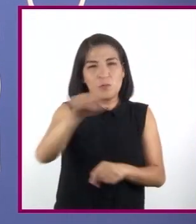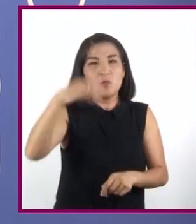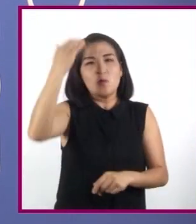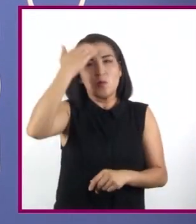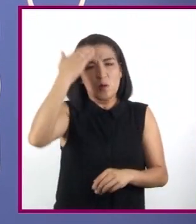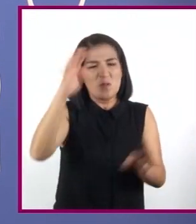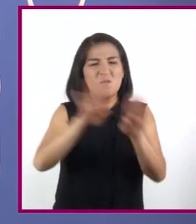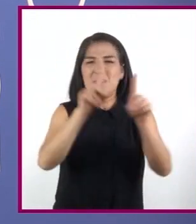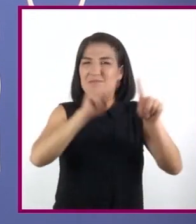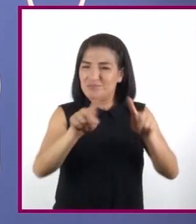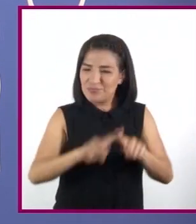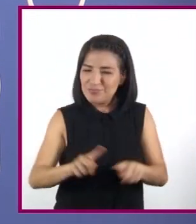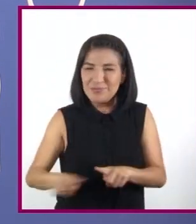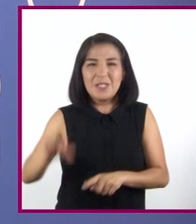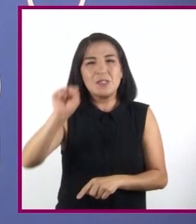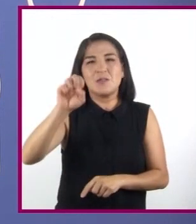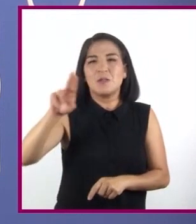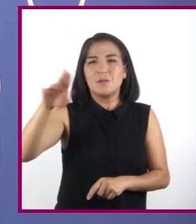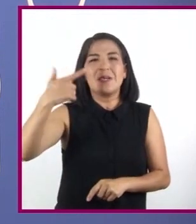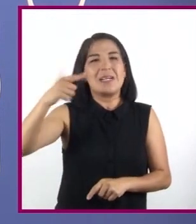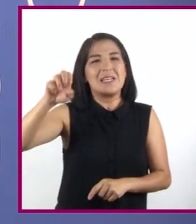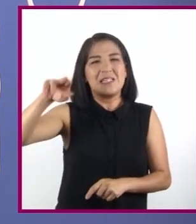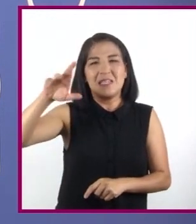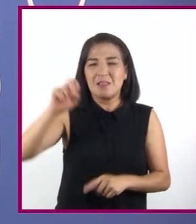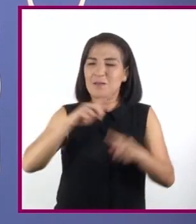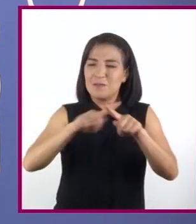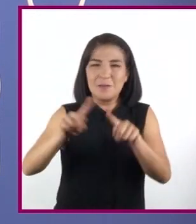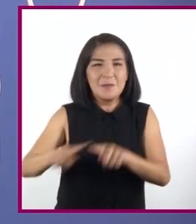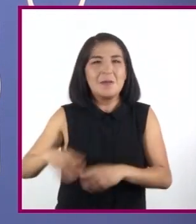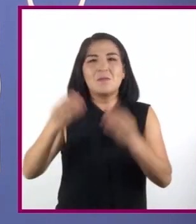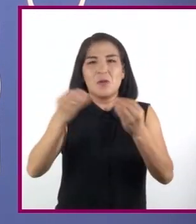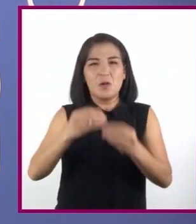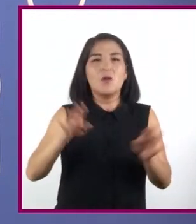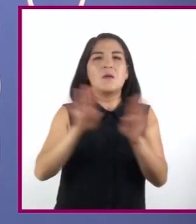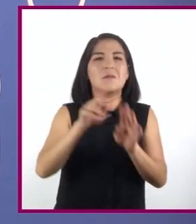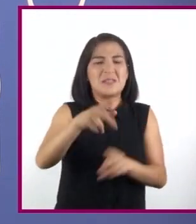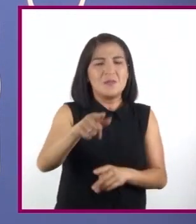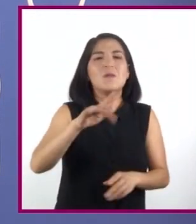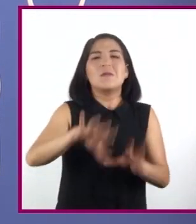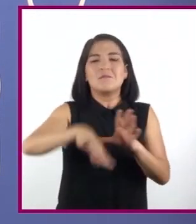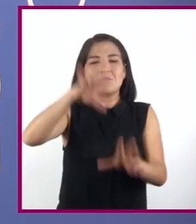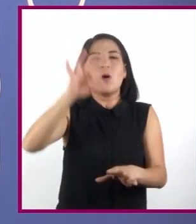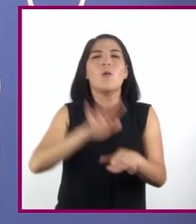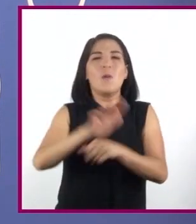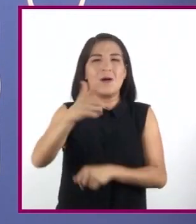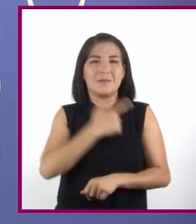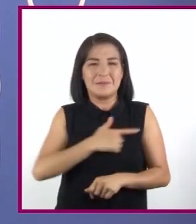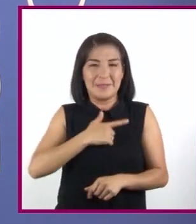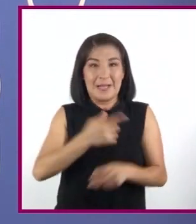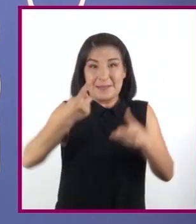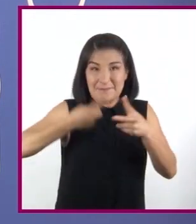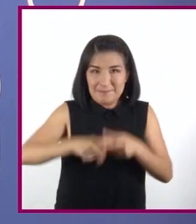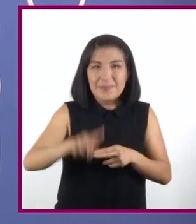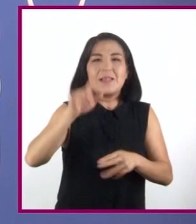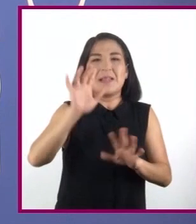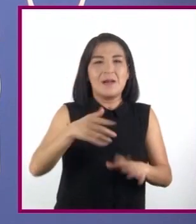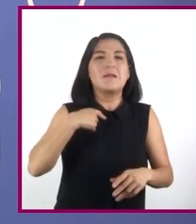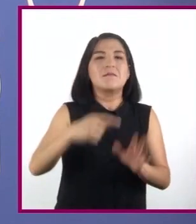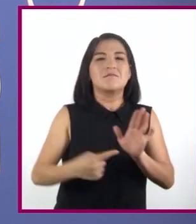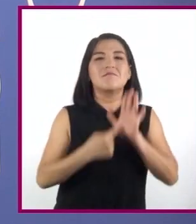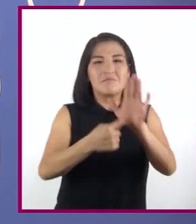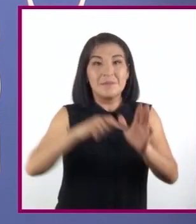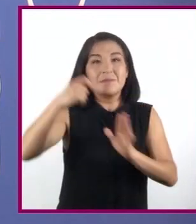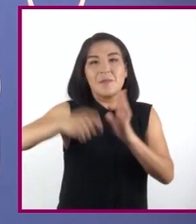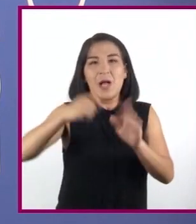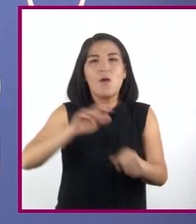vasta diversidad de subgéneros que existen y así puedan elegir alguno que llame su atención. Para comenzar, les presento el video